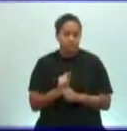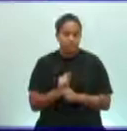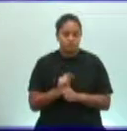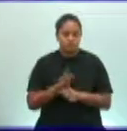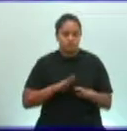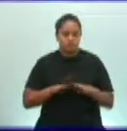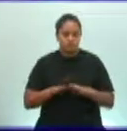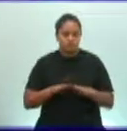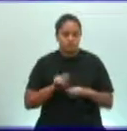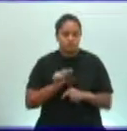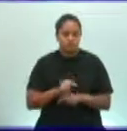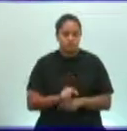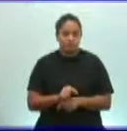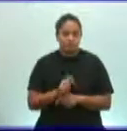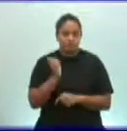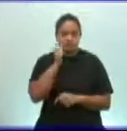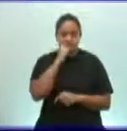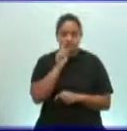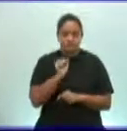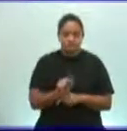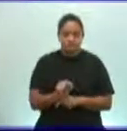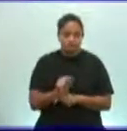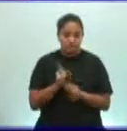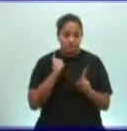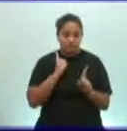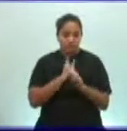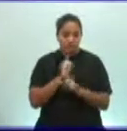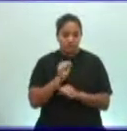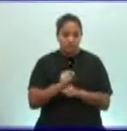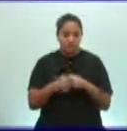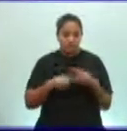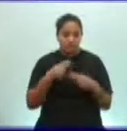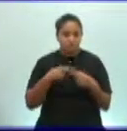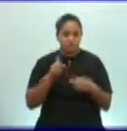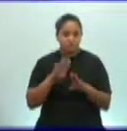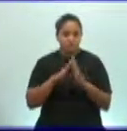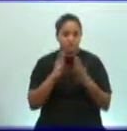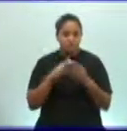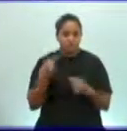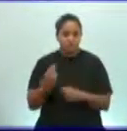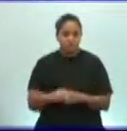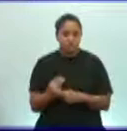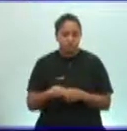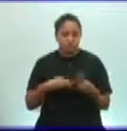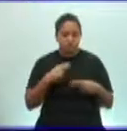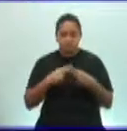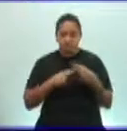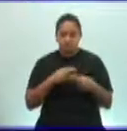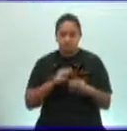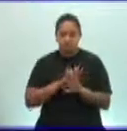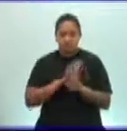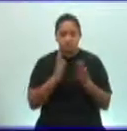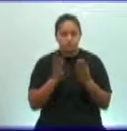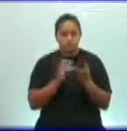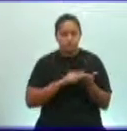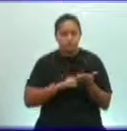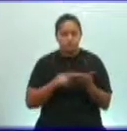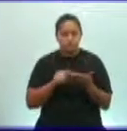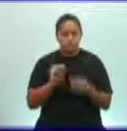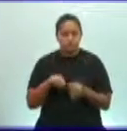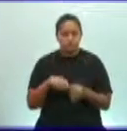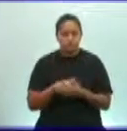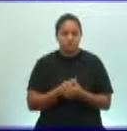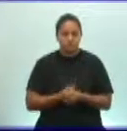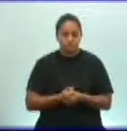preparados para, una vez finalizado el mismo, realizar las actividades que realizarán durante toda la semana. De